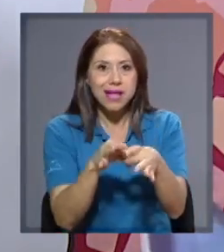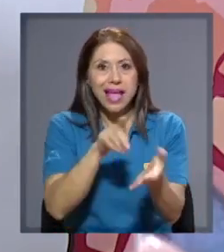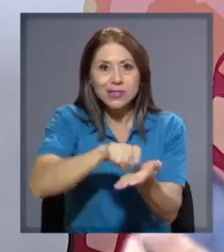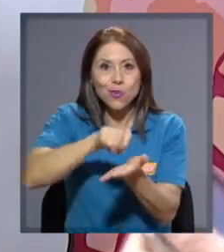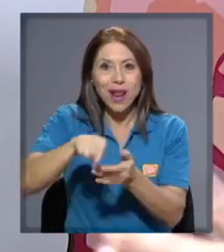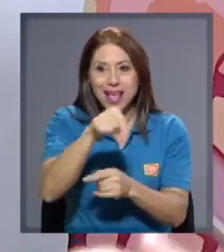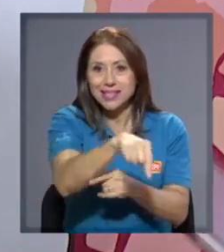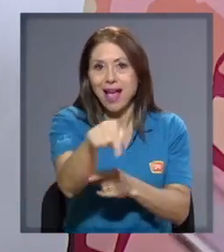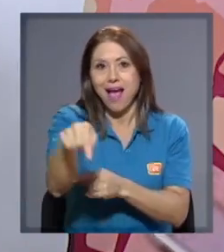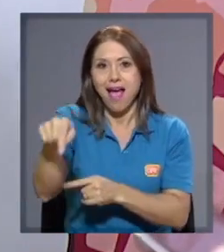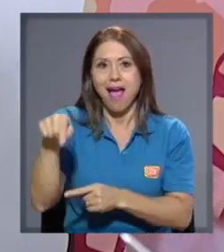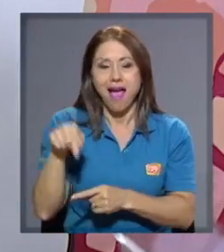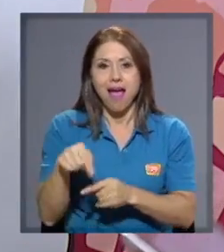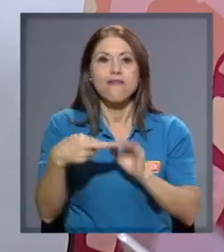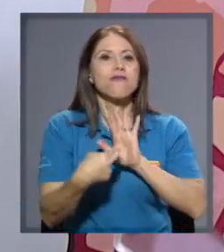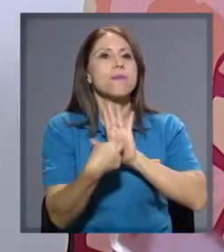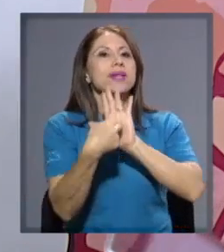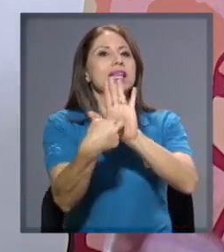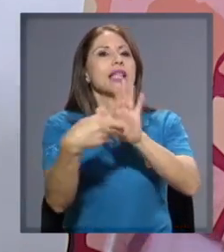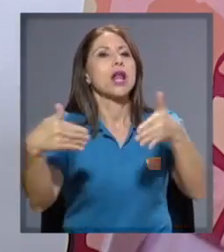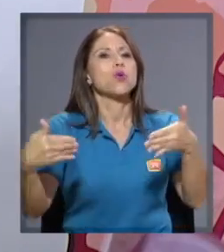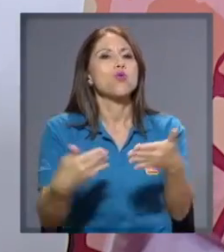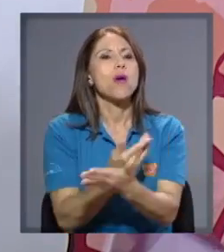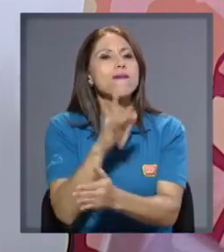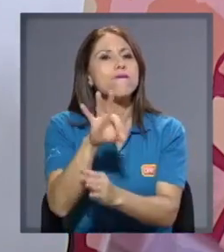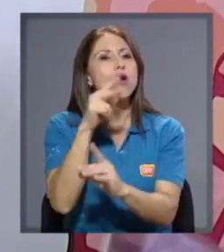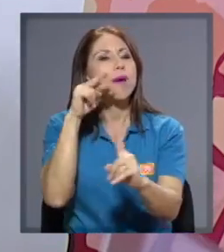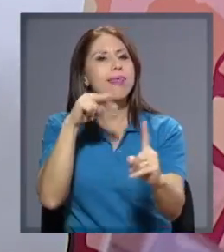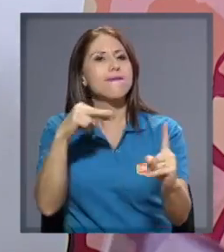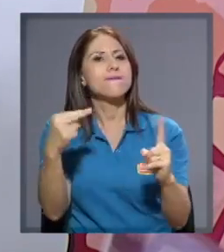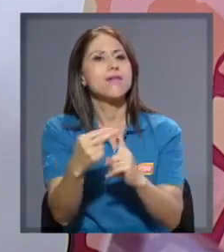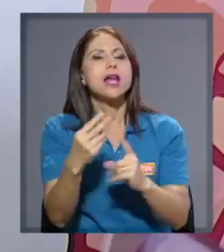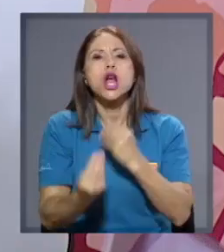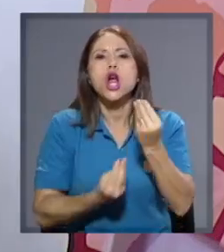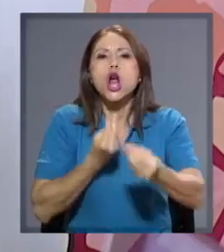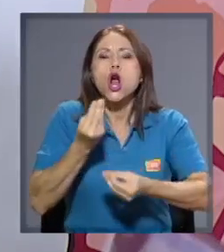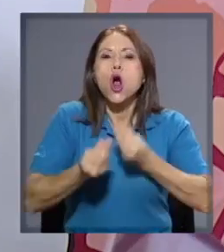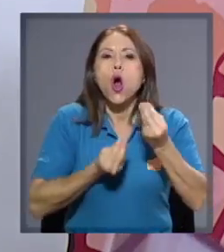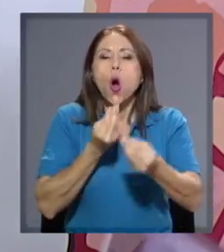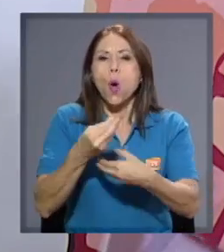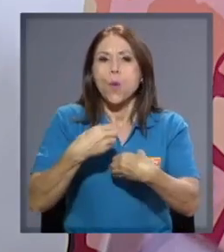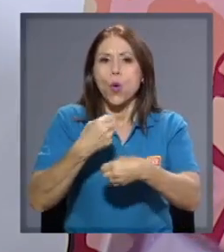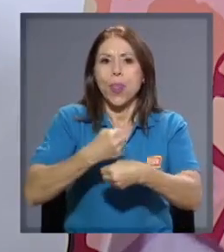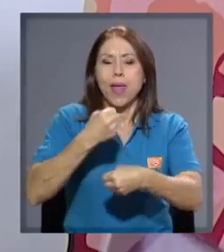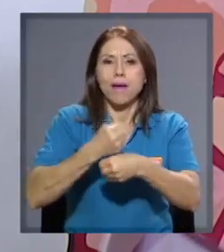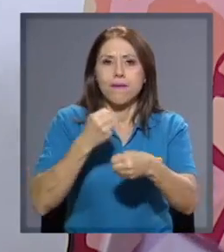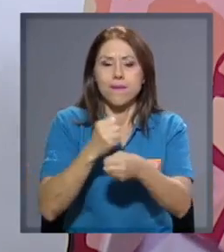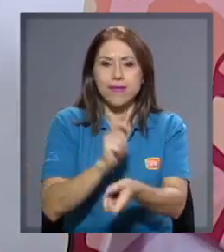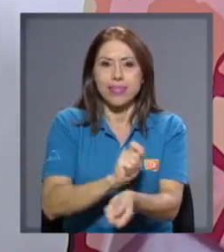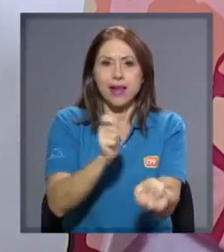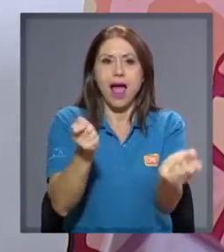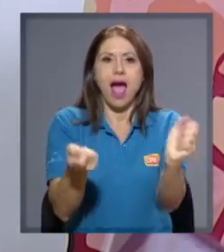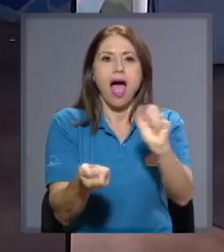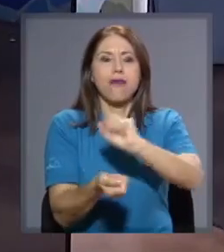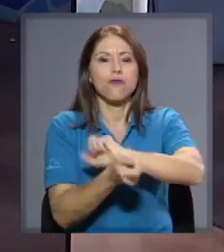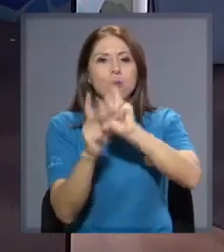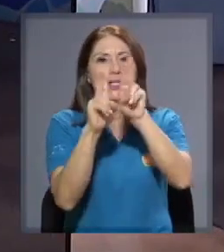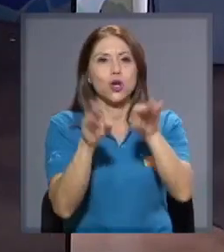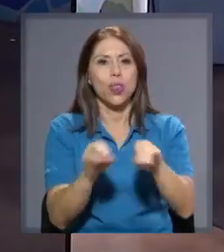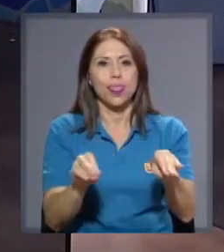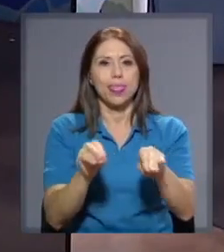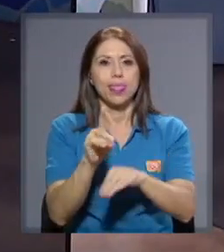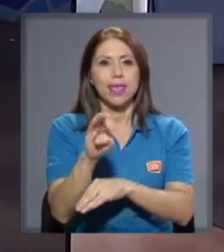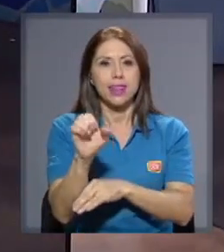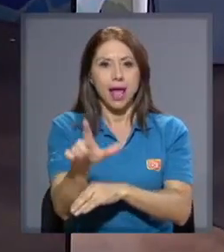representa una nueva visualización de cómo hacer las cosas a nivel de esa transformación digital en el campo de la educación